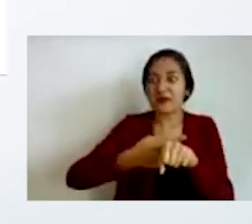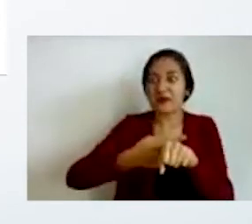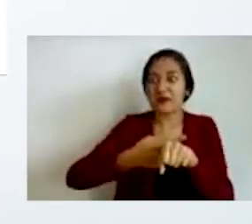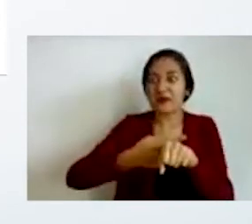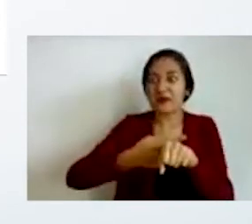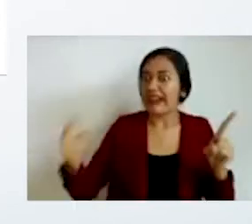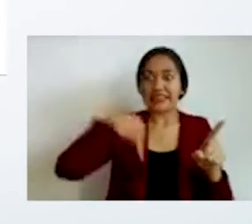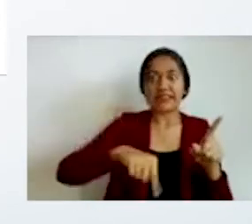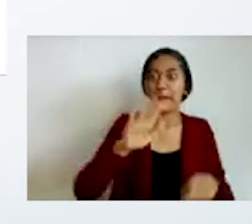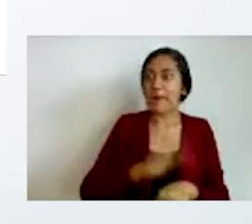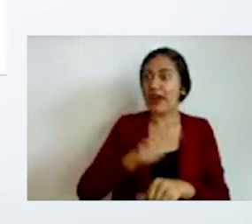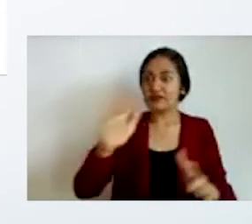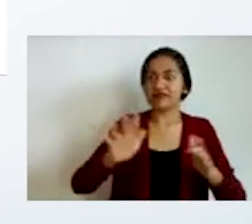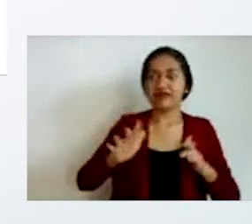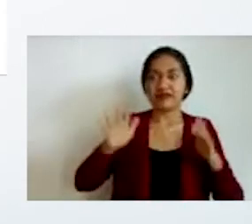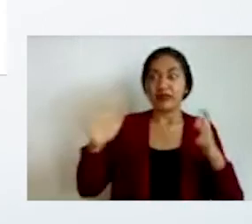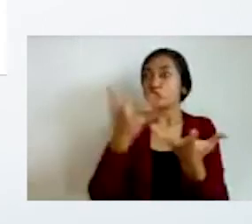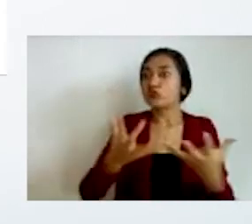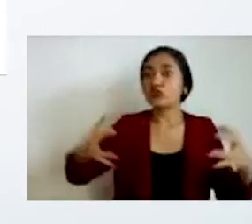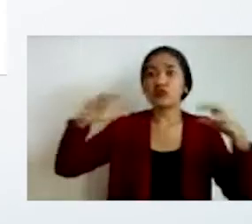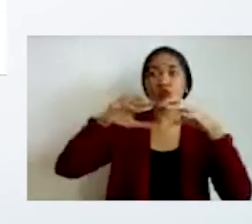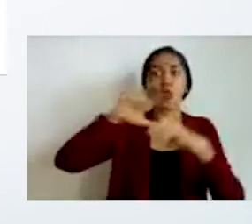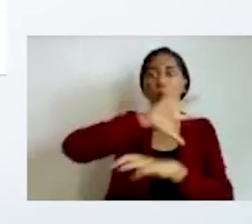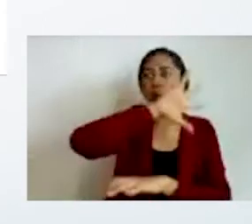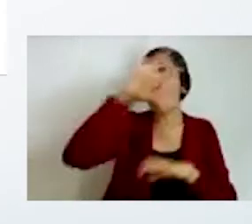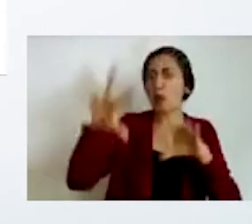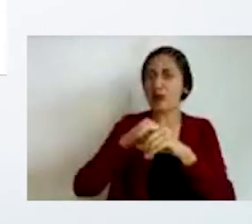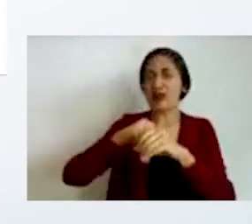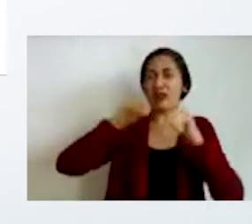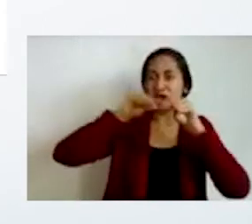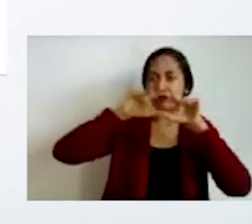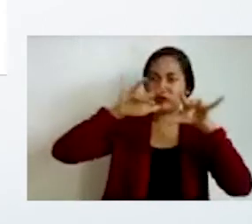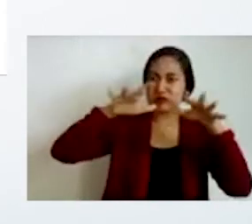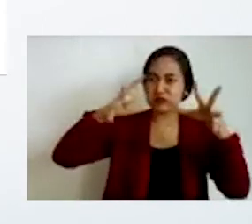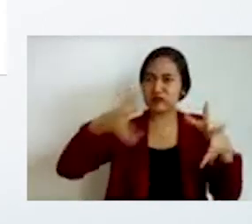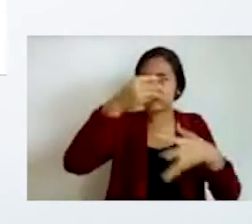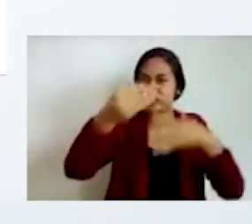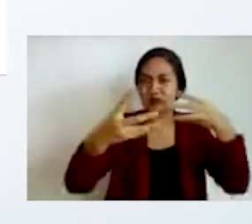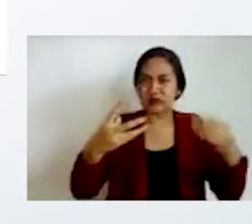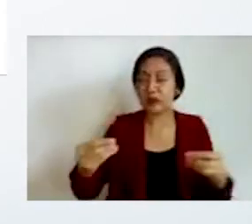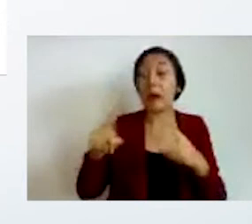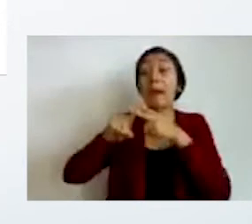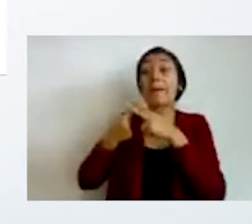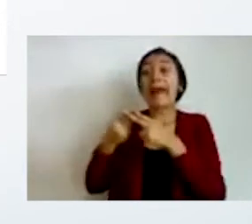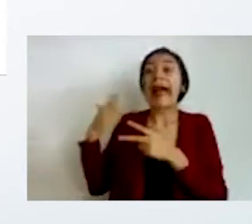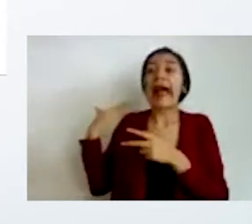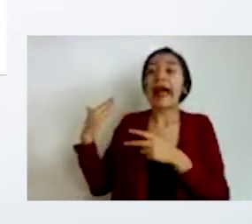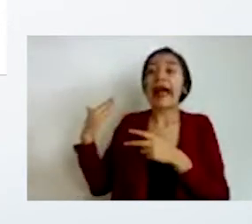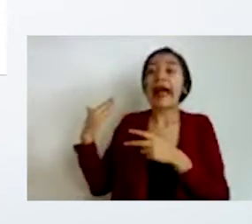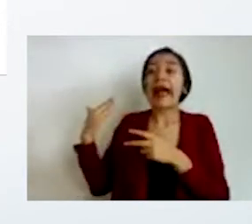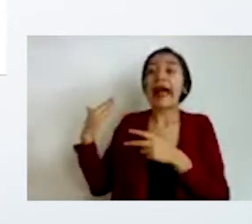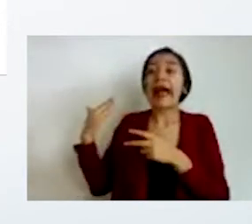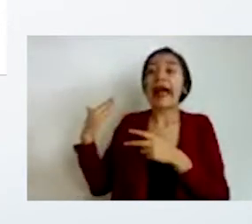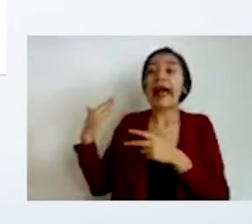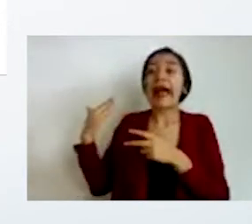planeta. Se inició hace 6 meses, 7 meses en una ciudad de China, que es una